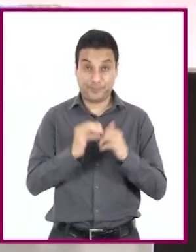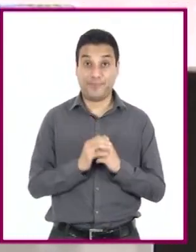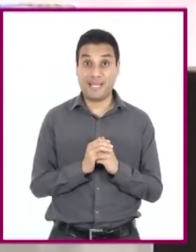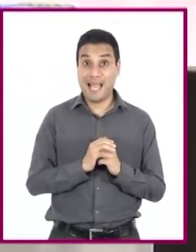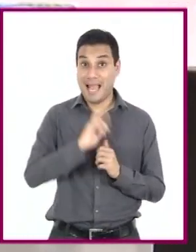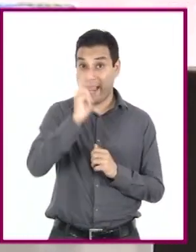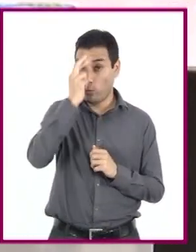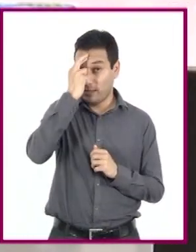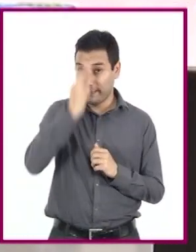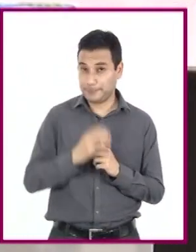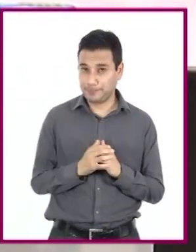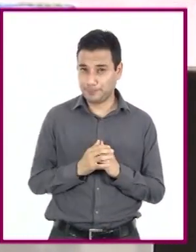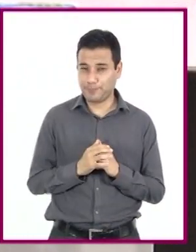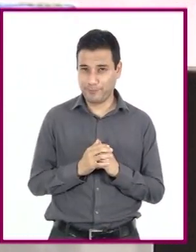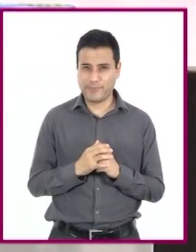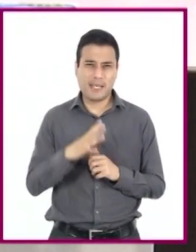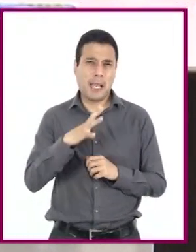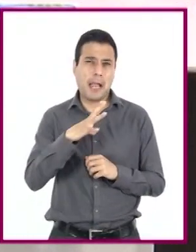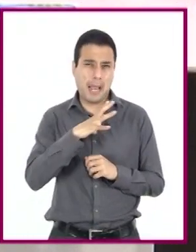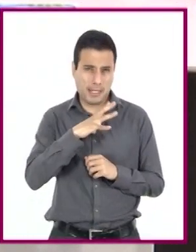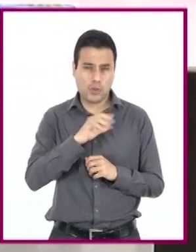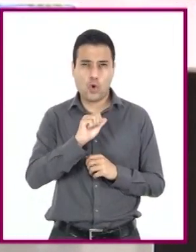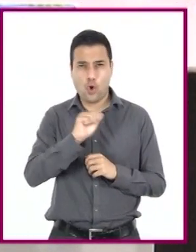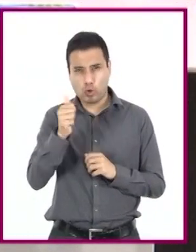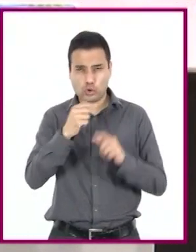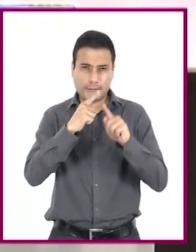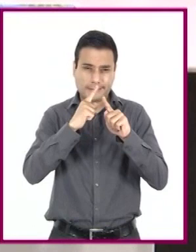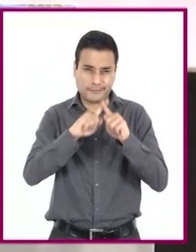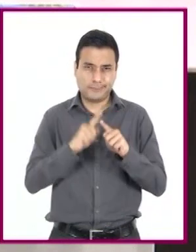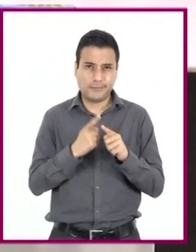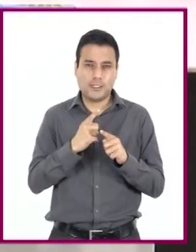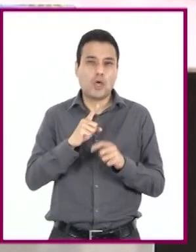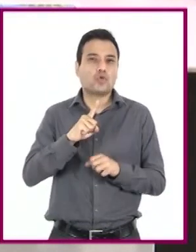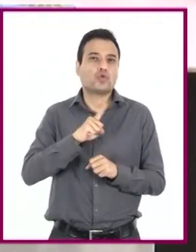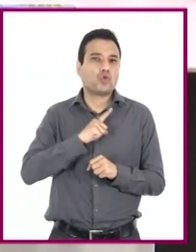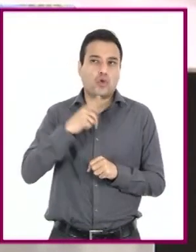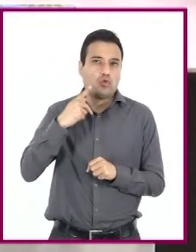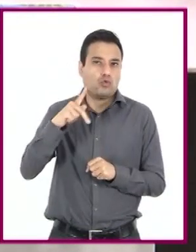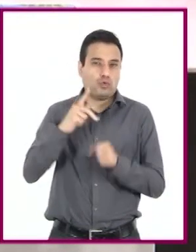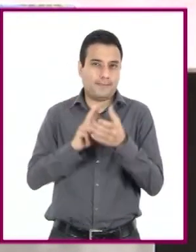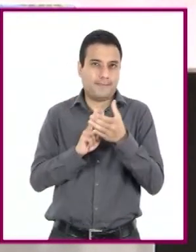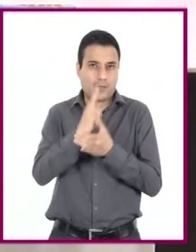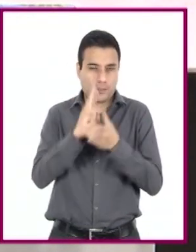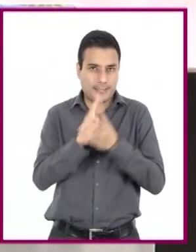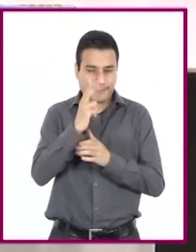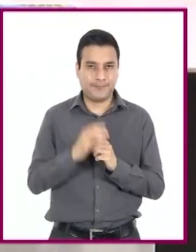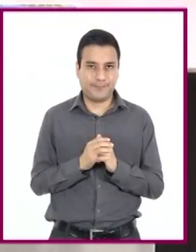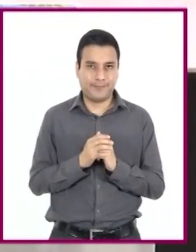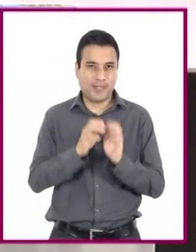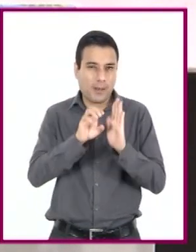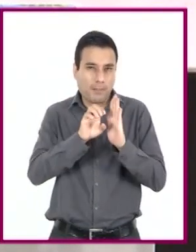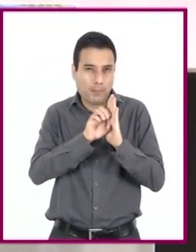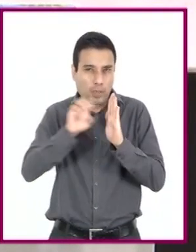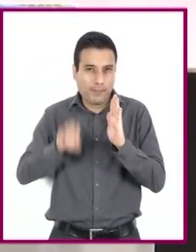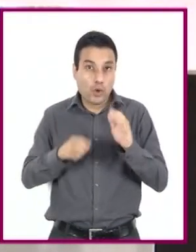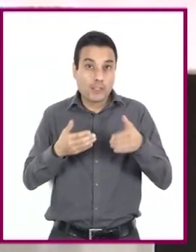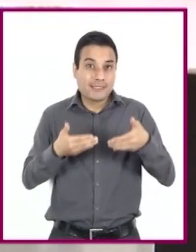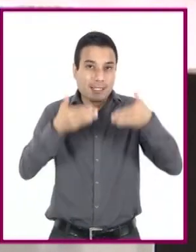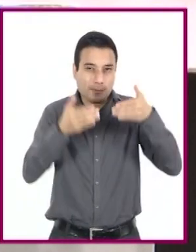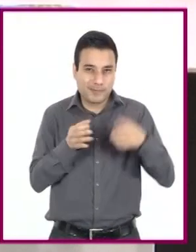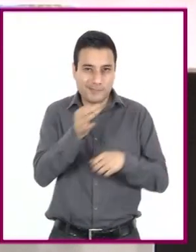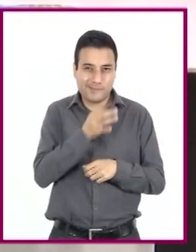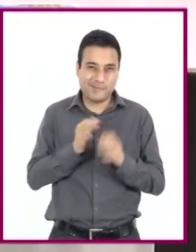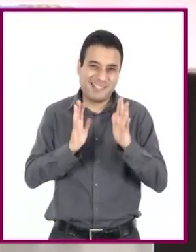Recordemos algunos organelos presentes solo en las células vegetales. Uno de ellos es la pared celular de la que ya